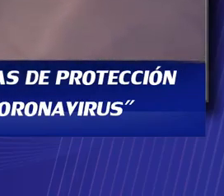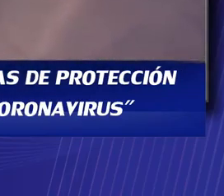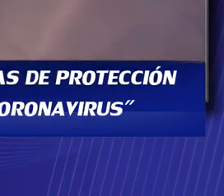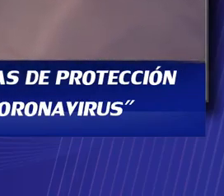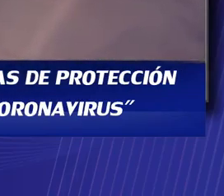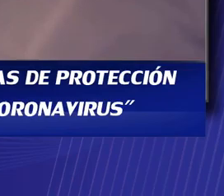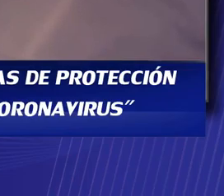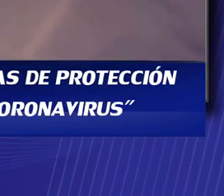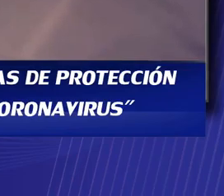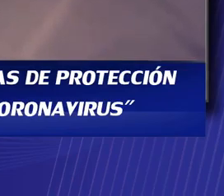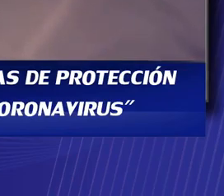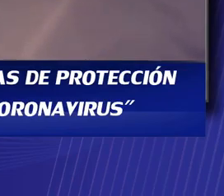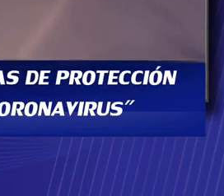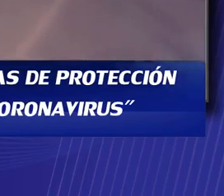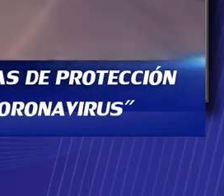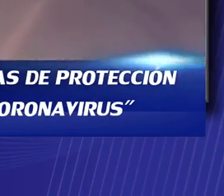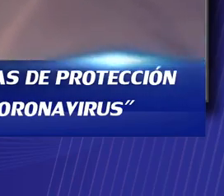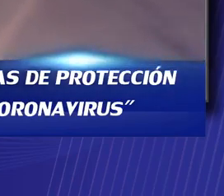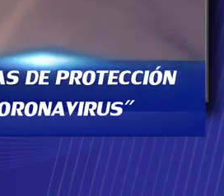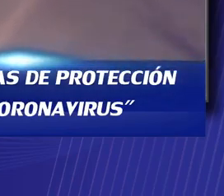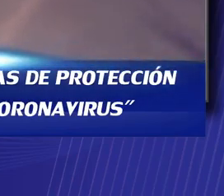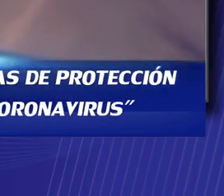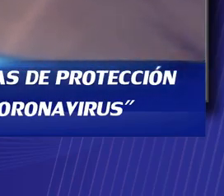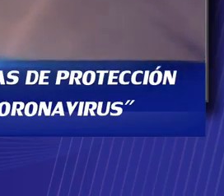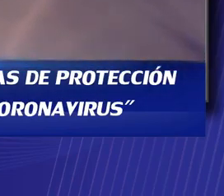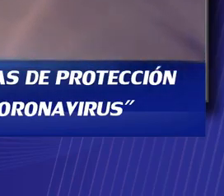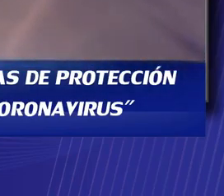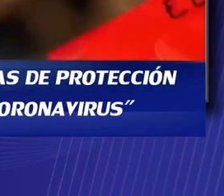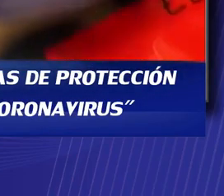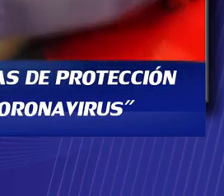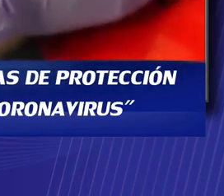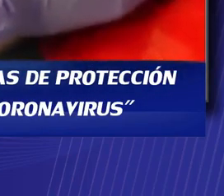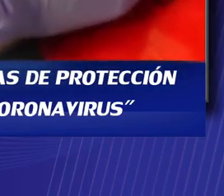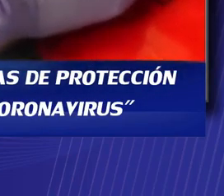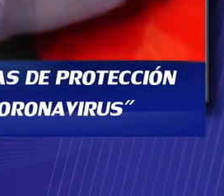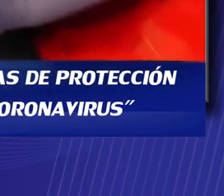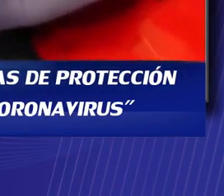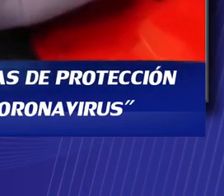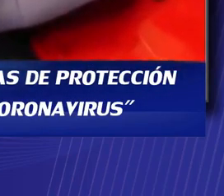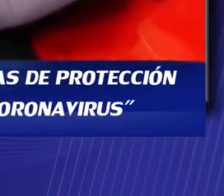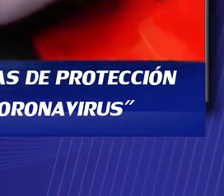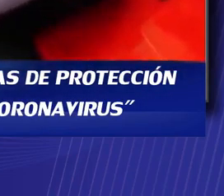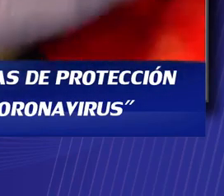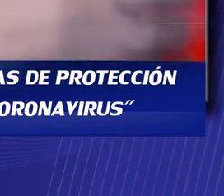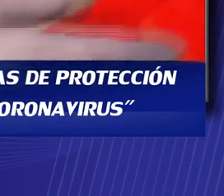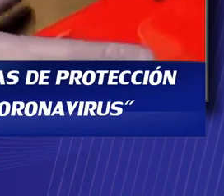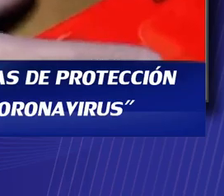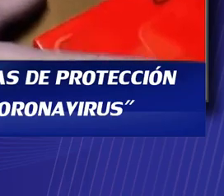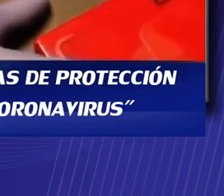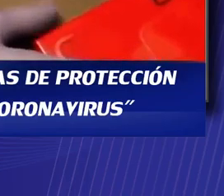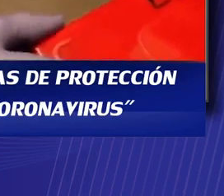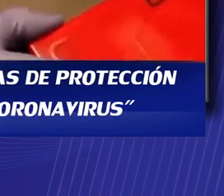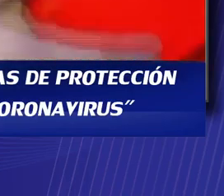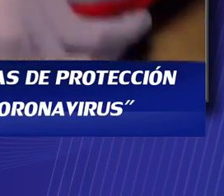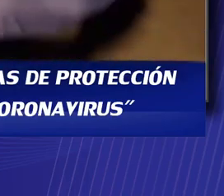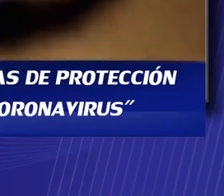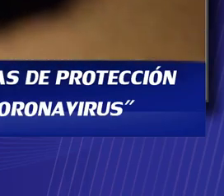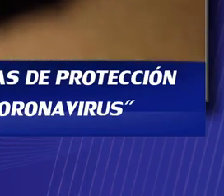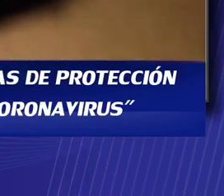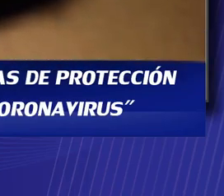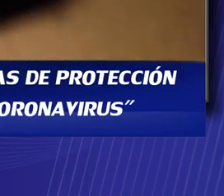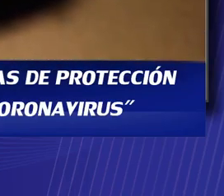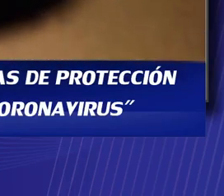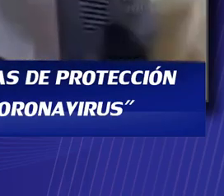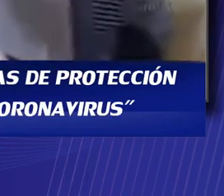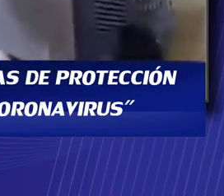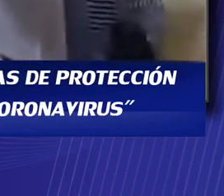que pueden realmente poner en riesgo a otras personas. Si nosotros cumplimos con estas medidas, vamos a estar preparados para evitar una transmisión